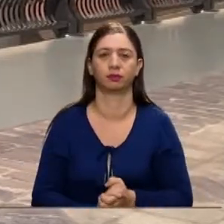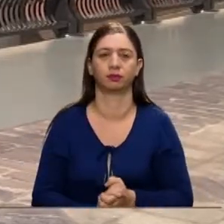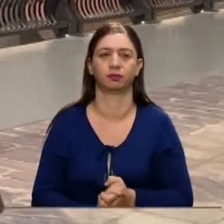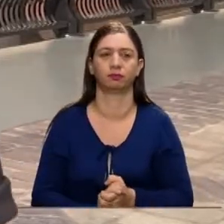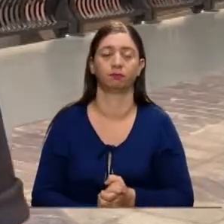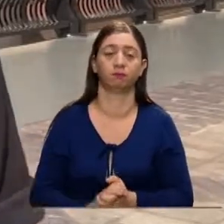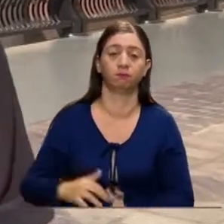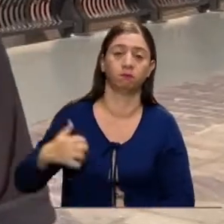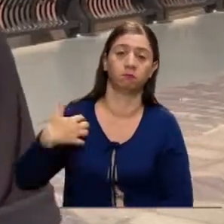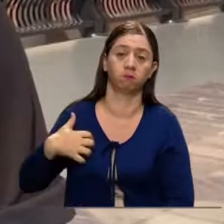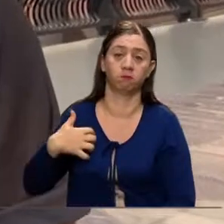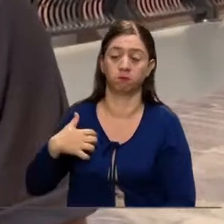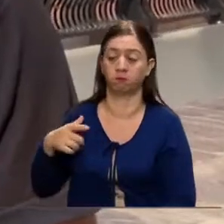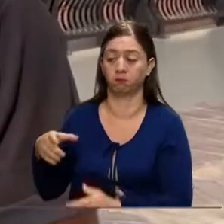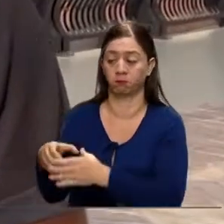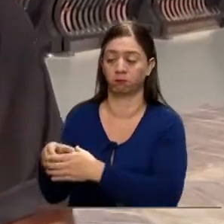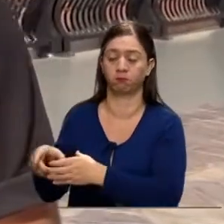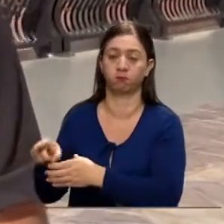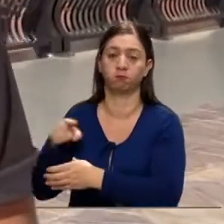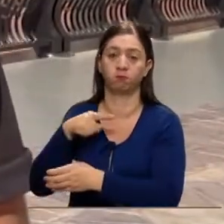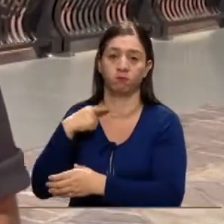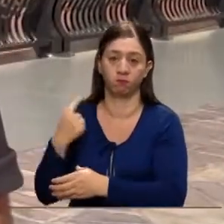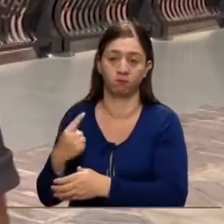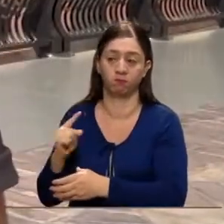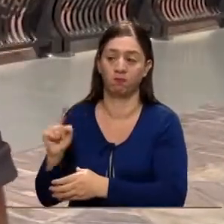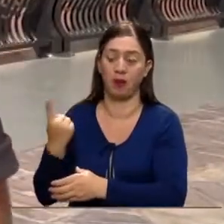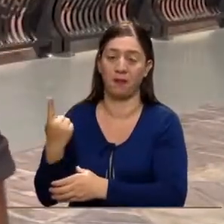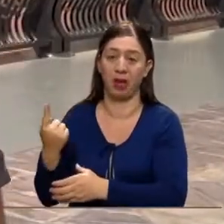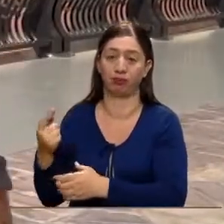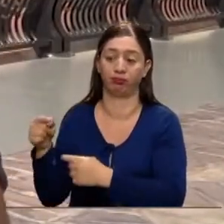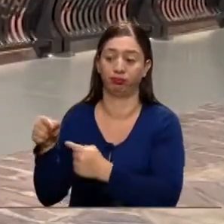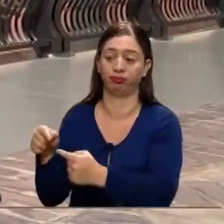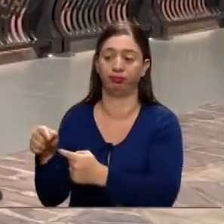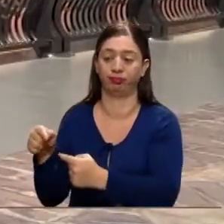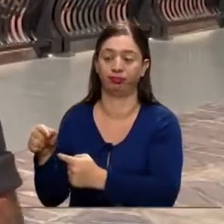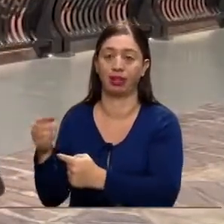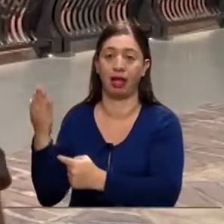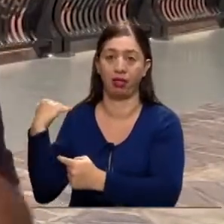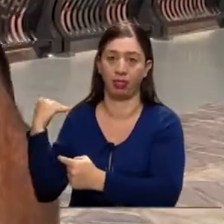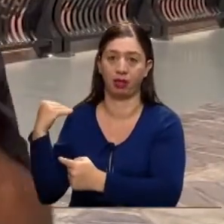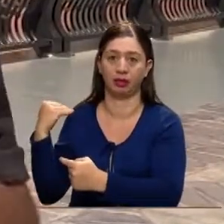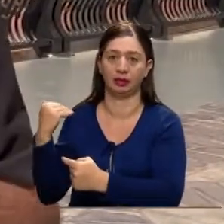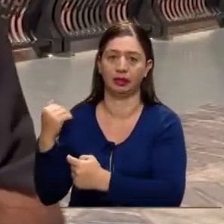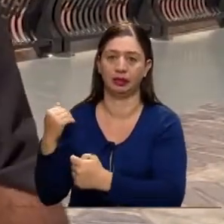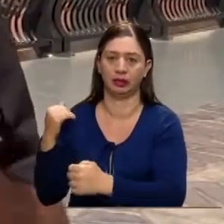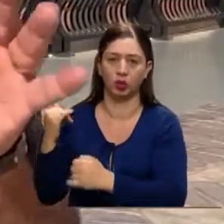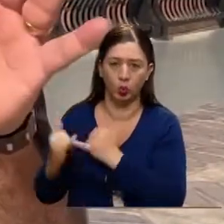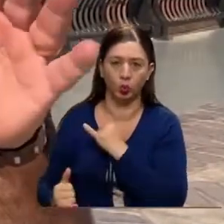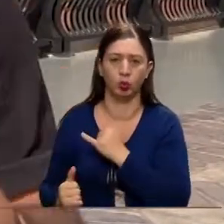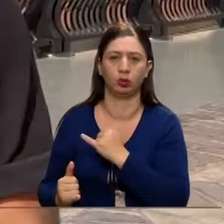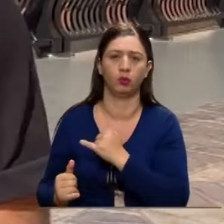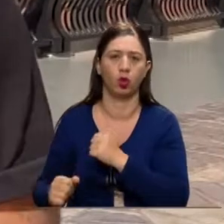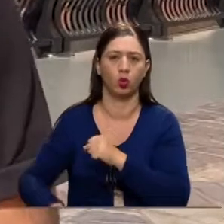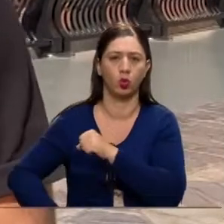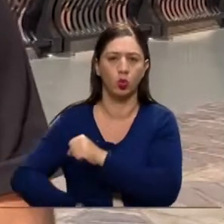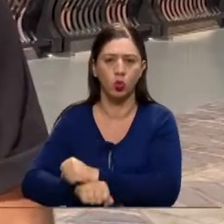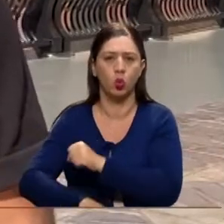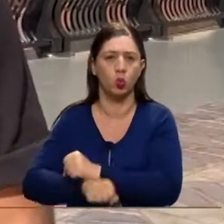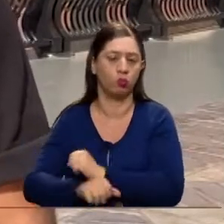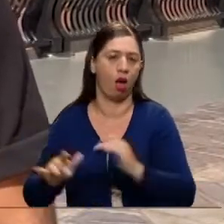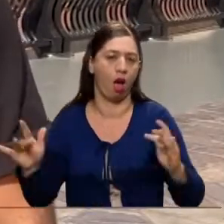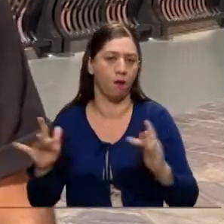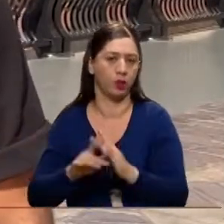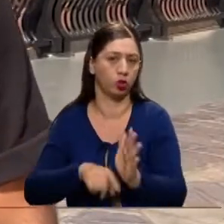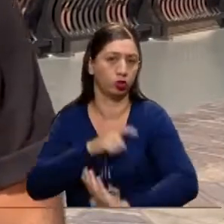Aunque Argentina, por haber perdido la primera fecha, viene jugando ese último partido con todo, como corresponde.